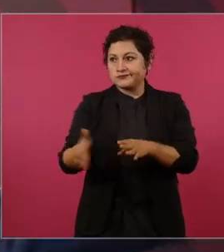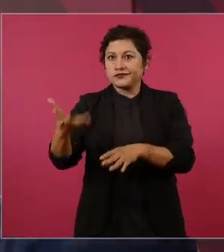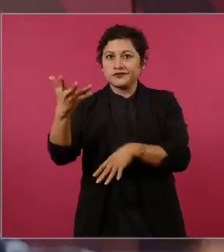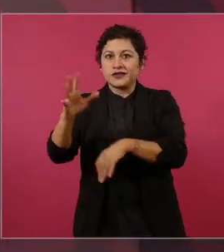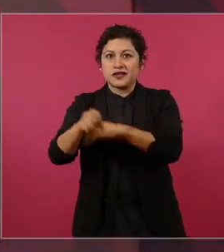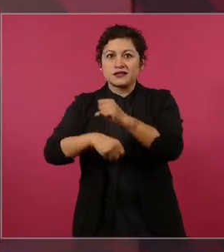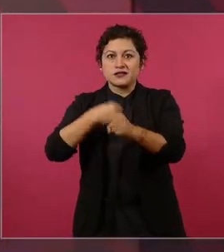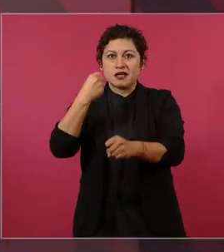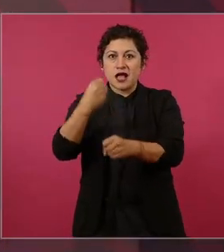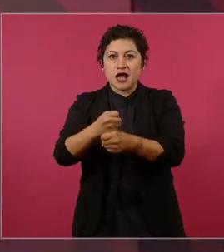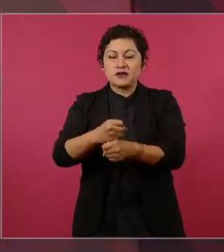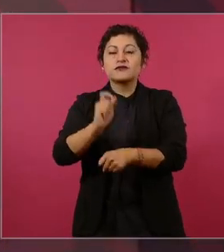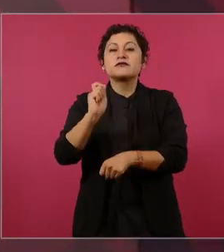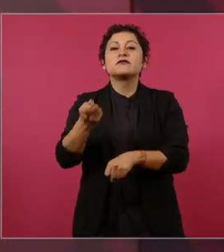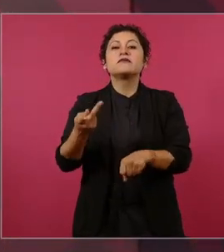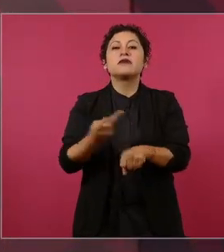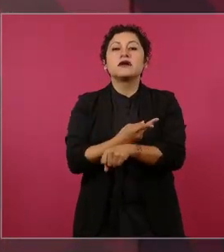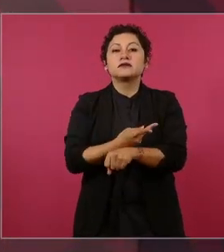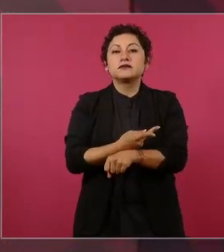saben,